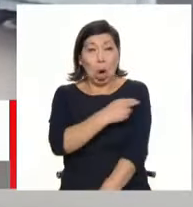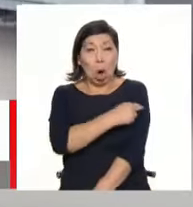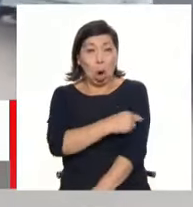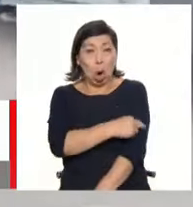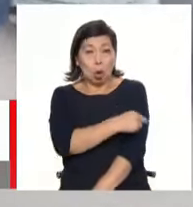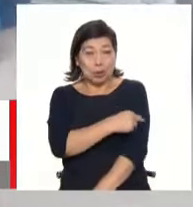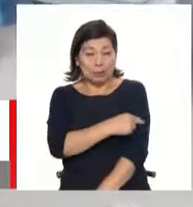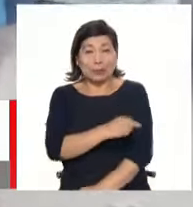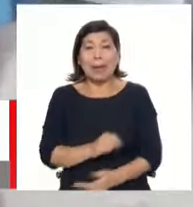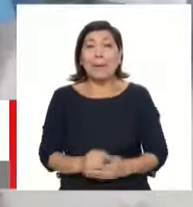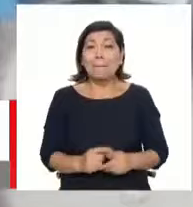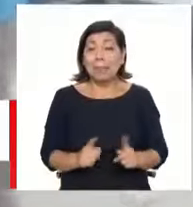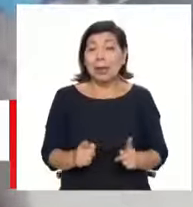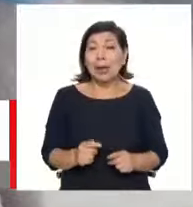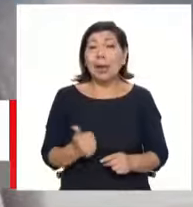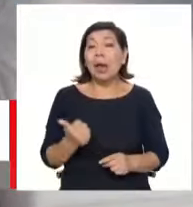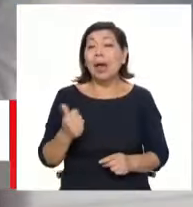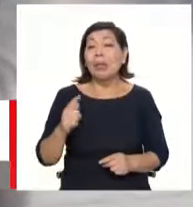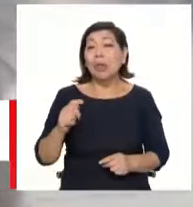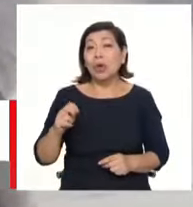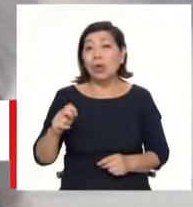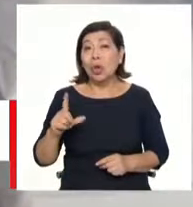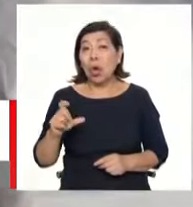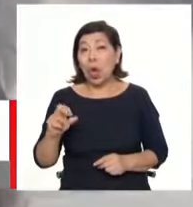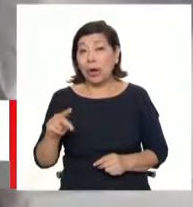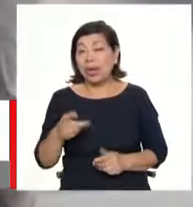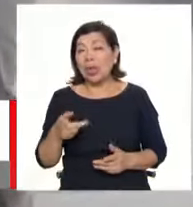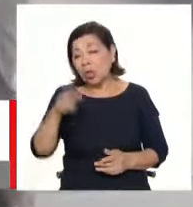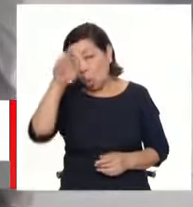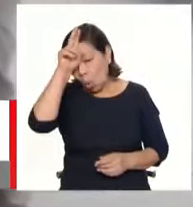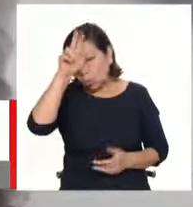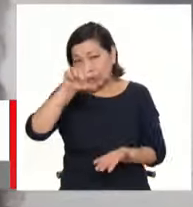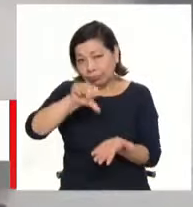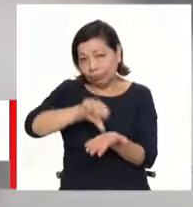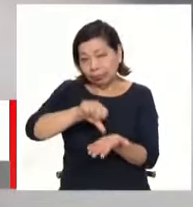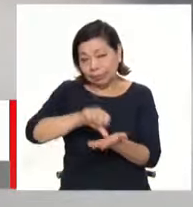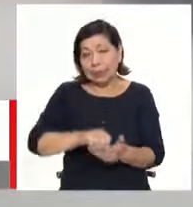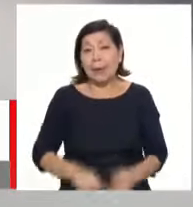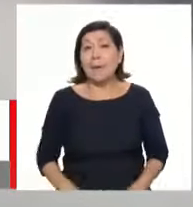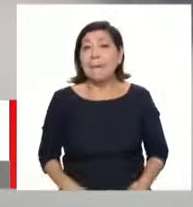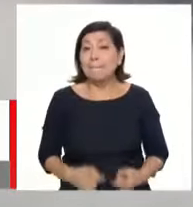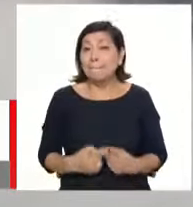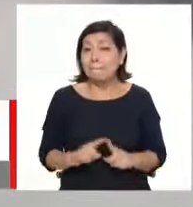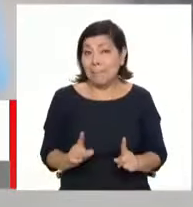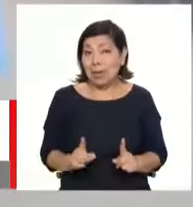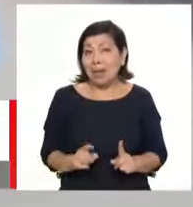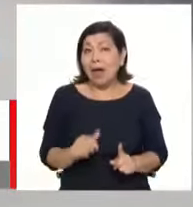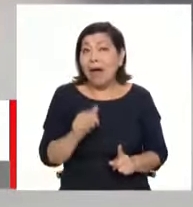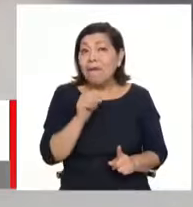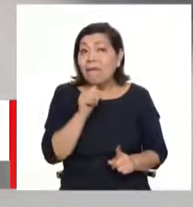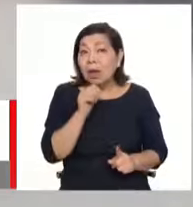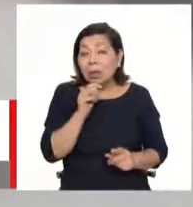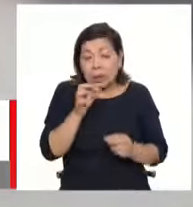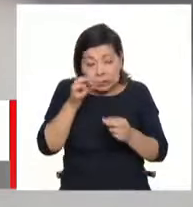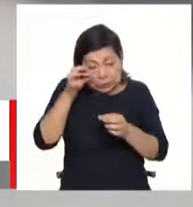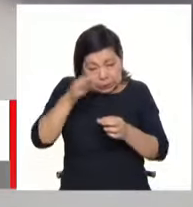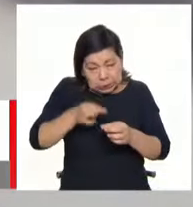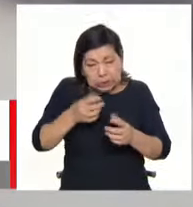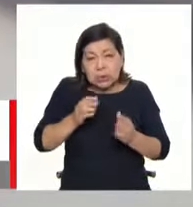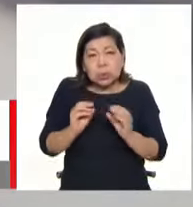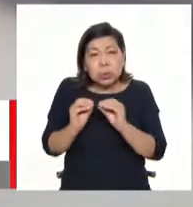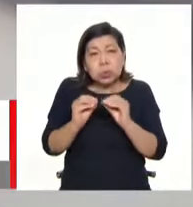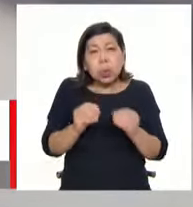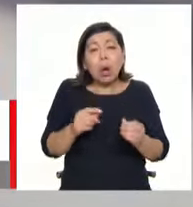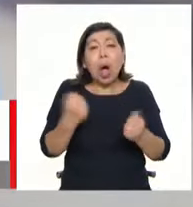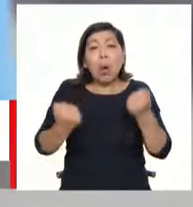de contingencia Antonio Lorena, de la ciudad del Cusco. Sin embargo, por falta de un endoscopio, la trasladaron